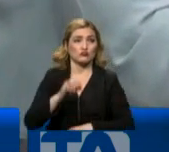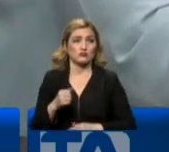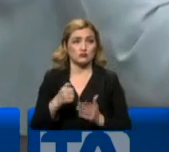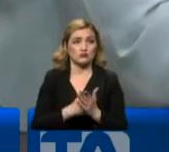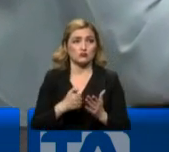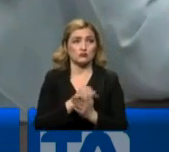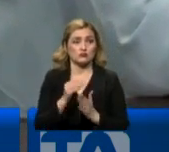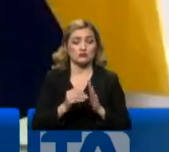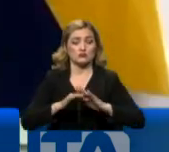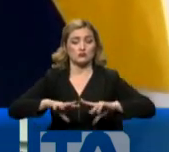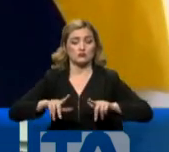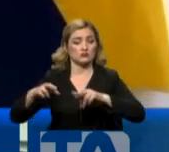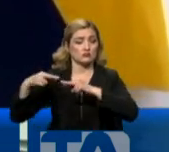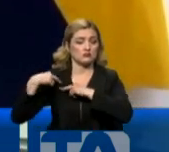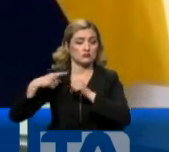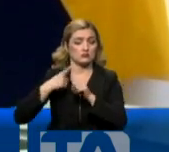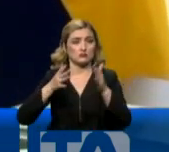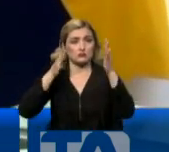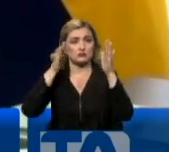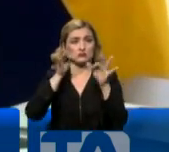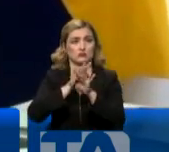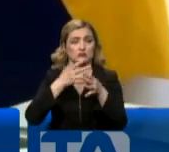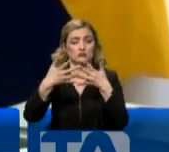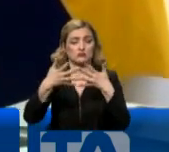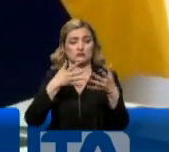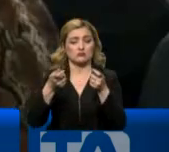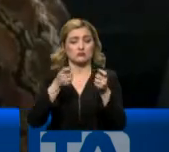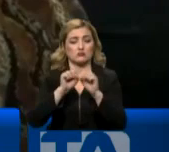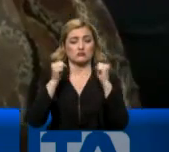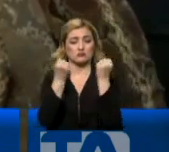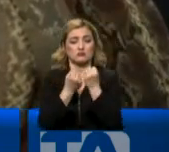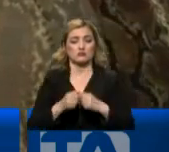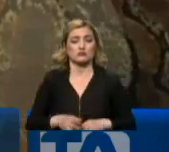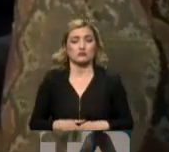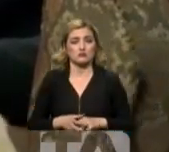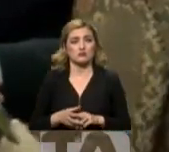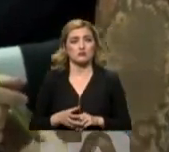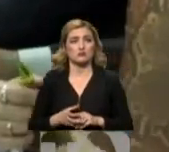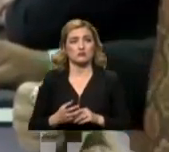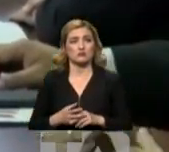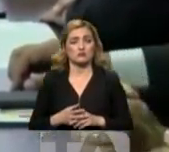lucha contra la corrupción es una tarea prioritaria para la función de transparencia y control social.